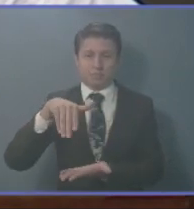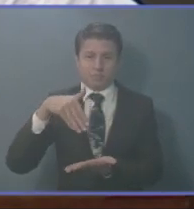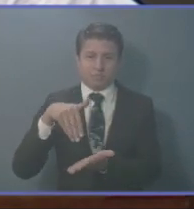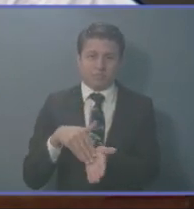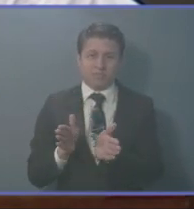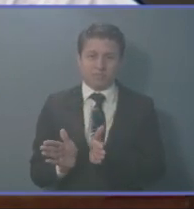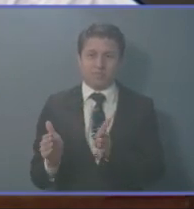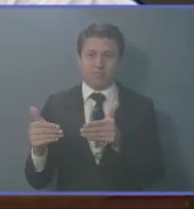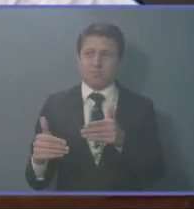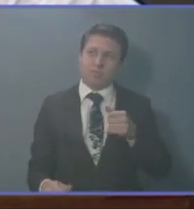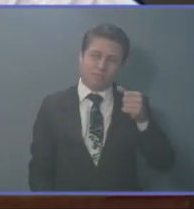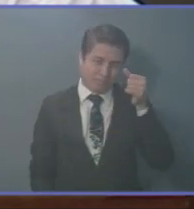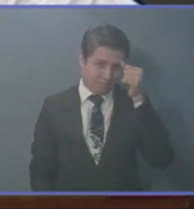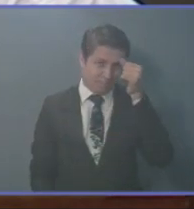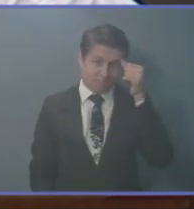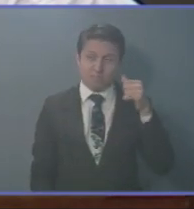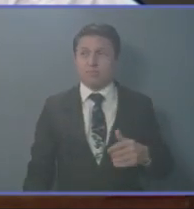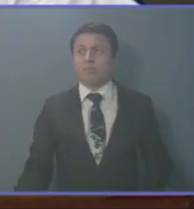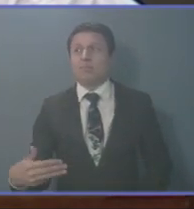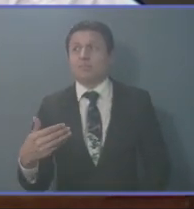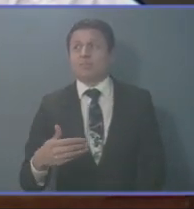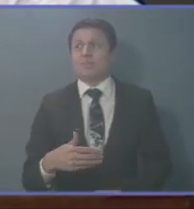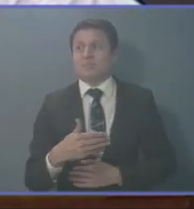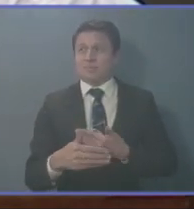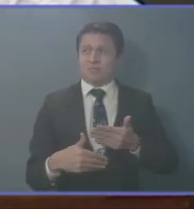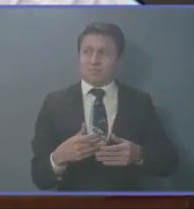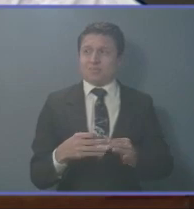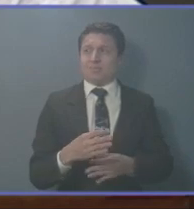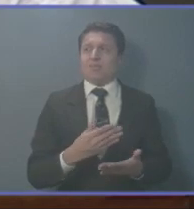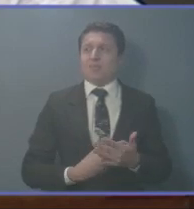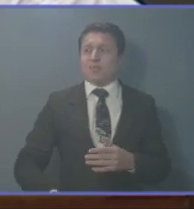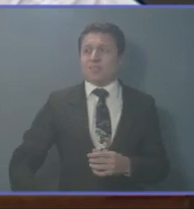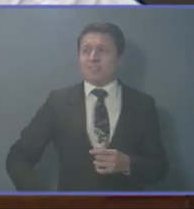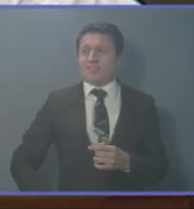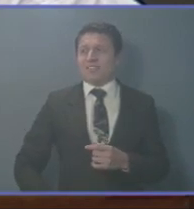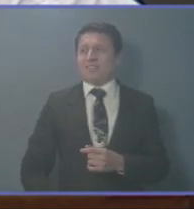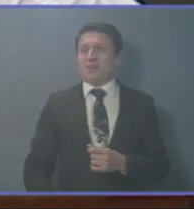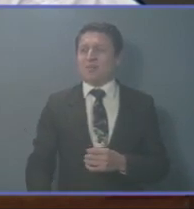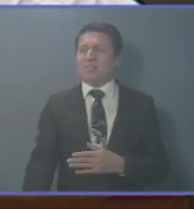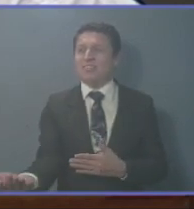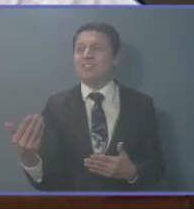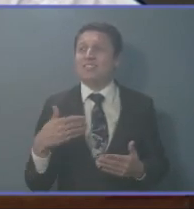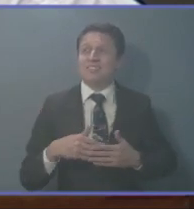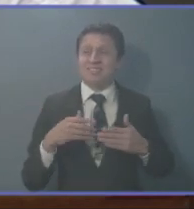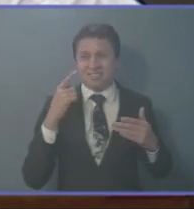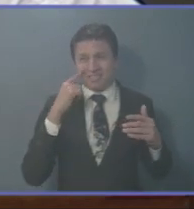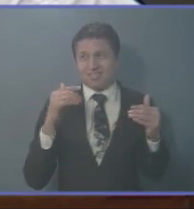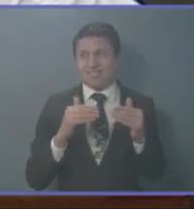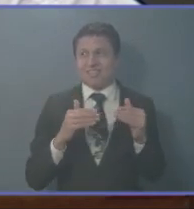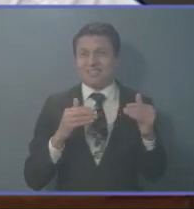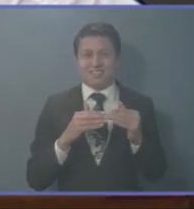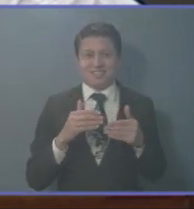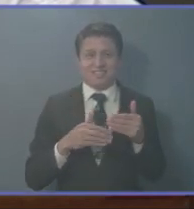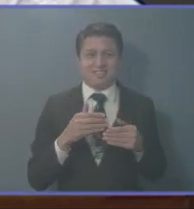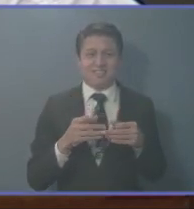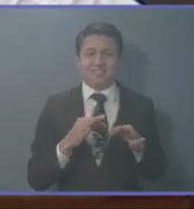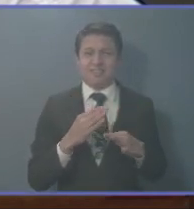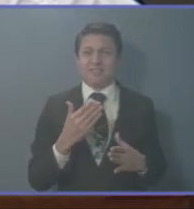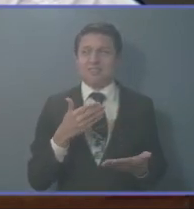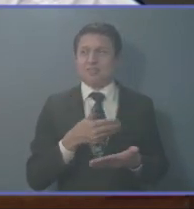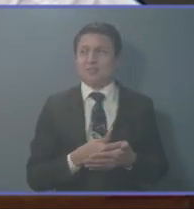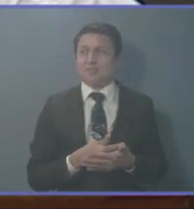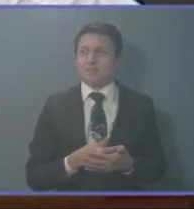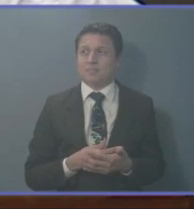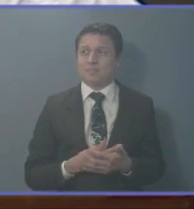aislamiento de una persona, tomando como referencia la evaluación médica, la mejoría de signos y síntomas, resultados negativos o de pruebas